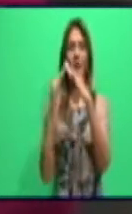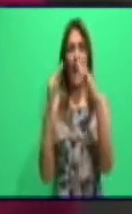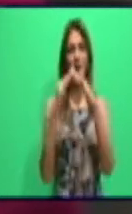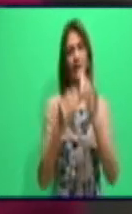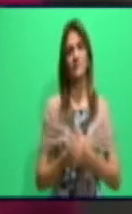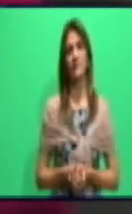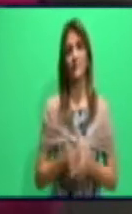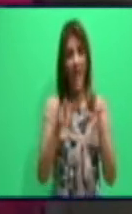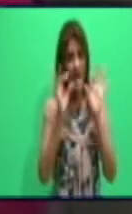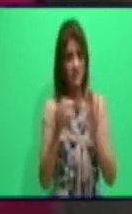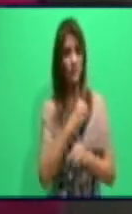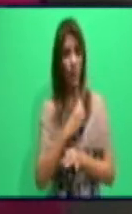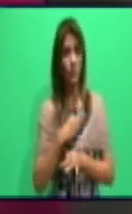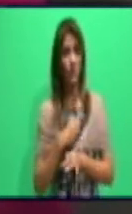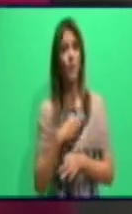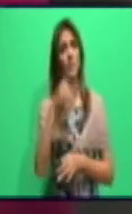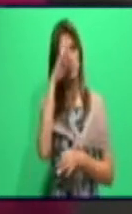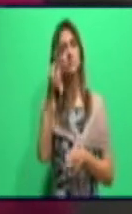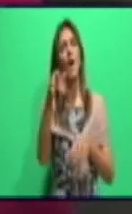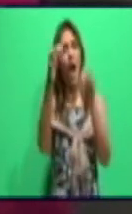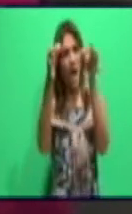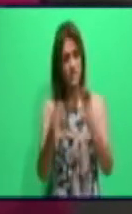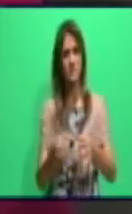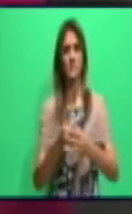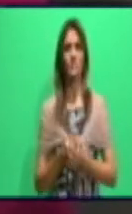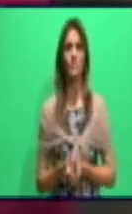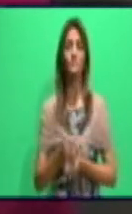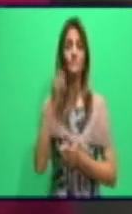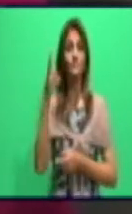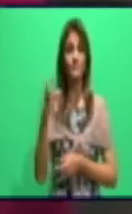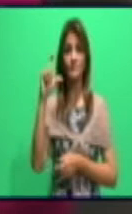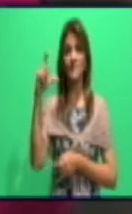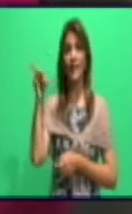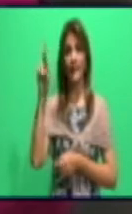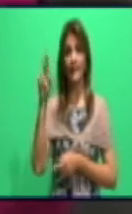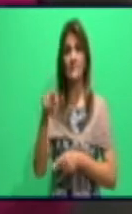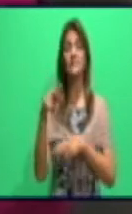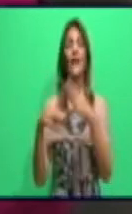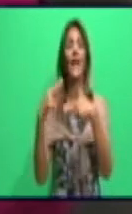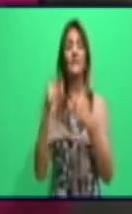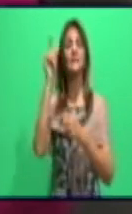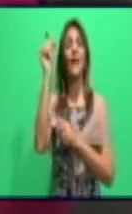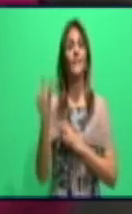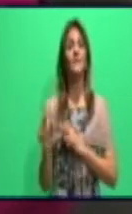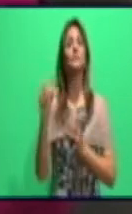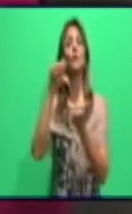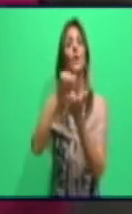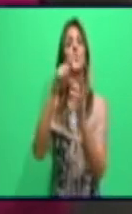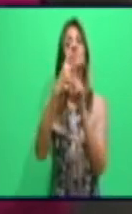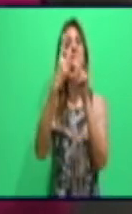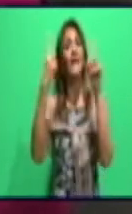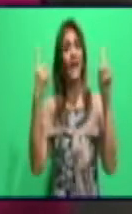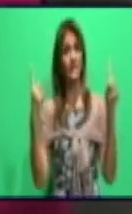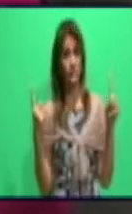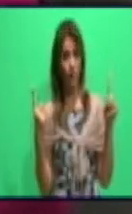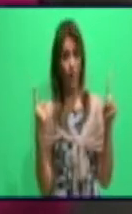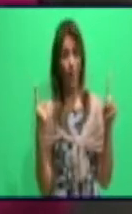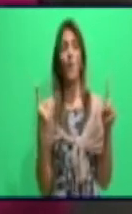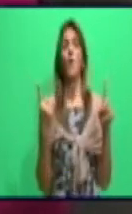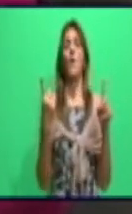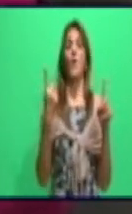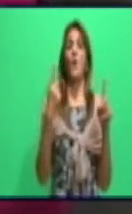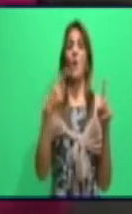que lo que está establecido y protocolizado es que el PCR se le realiza al paciente en una institución, ya sea hospitalaria o